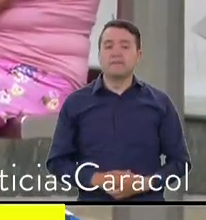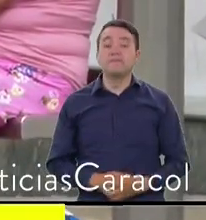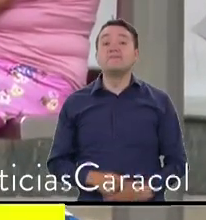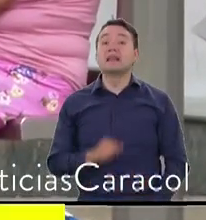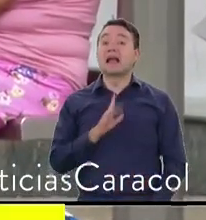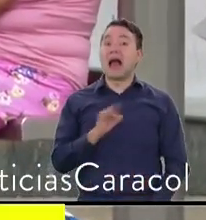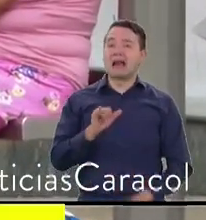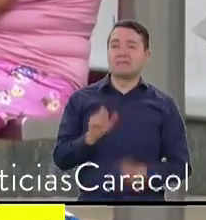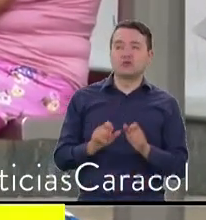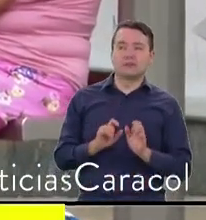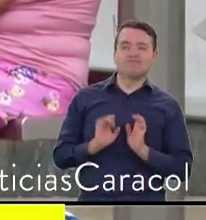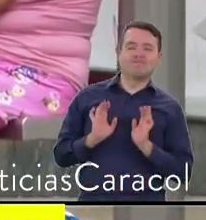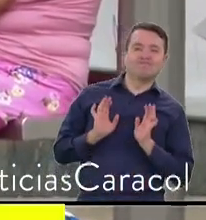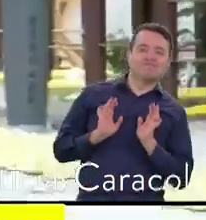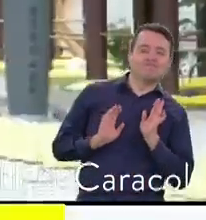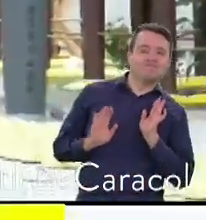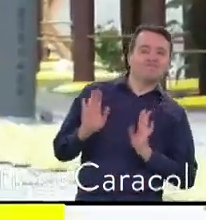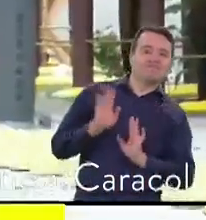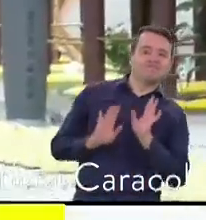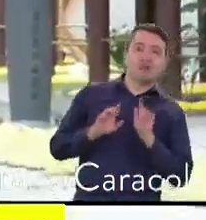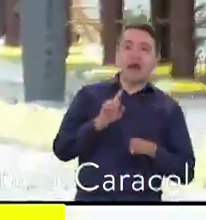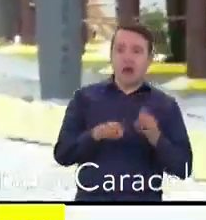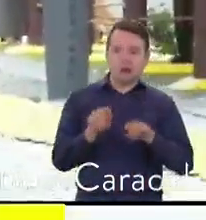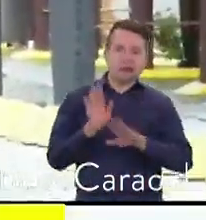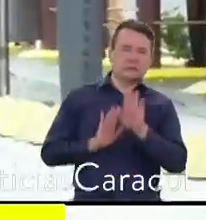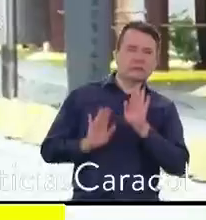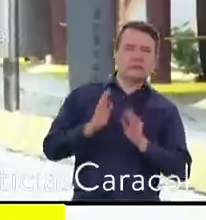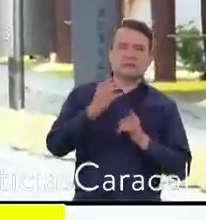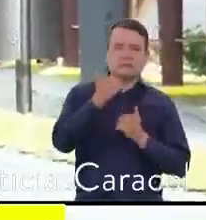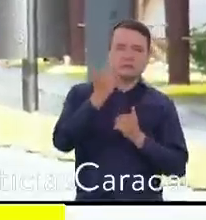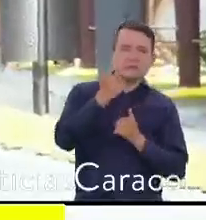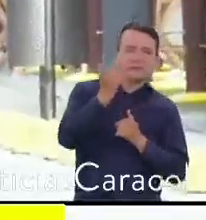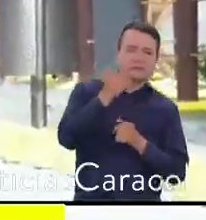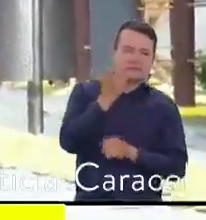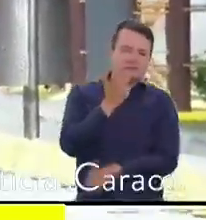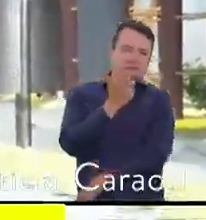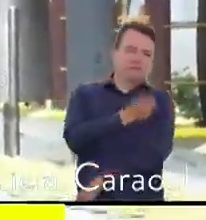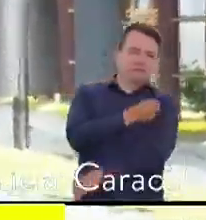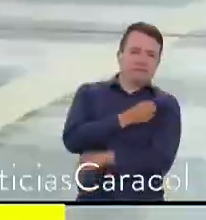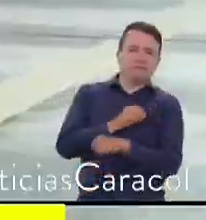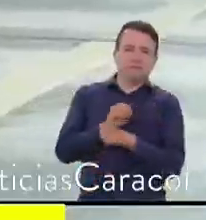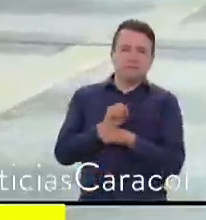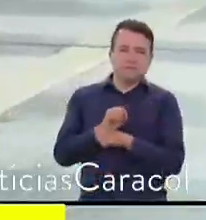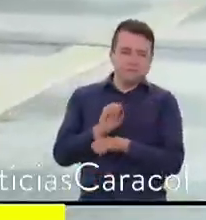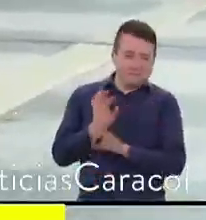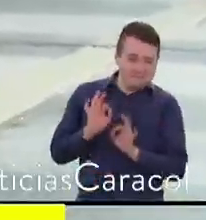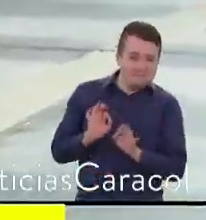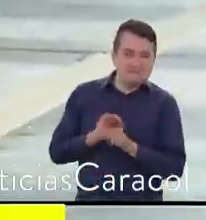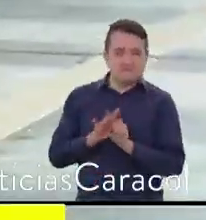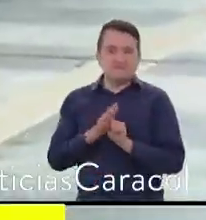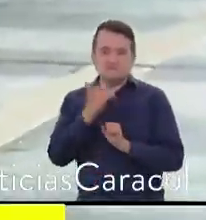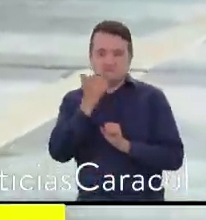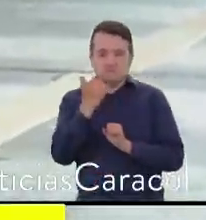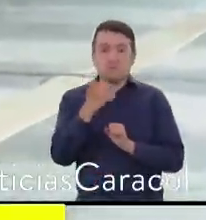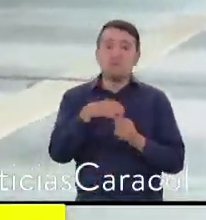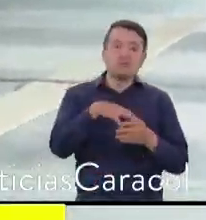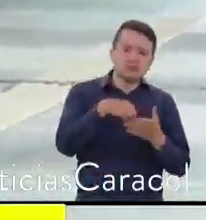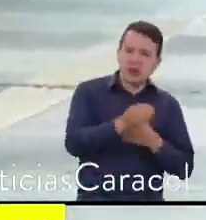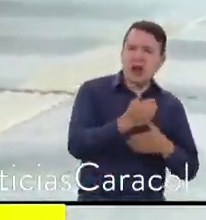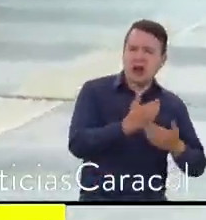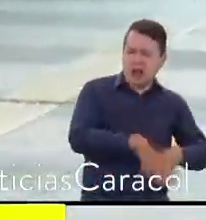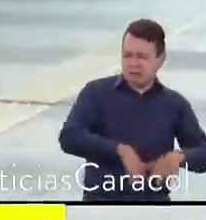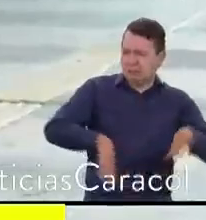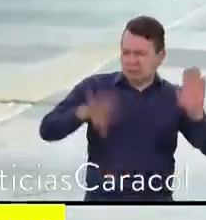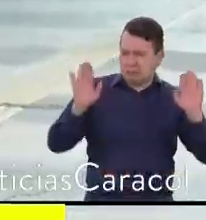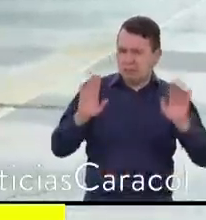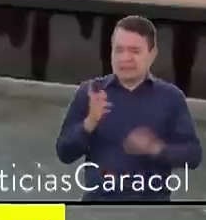la efectividad que puedan tener las vacunas. Le temen más a aplicársela que a estar en las calles con riesgo a contagiarse. Pues